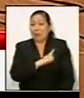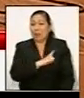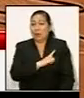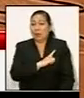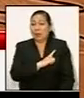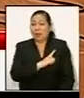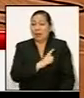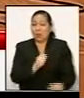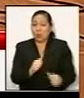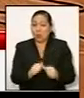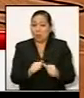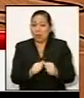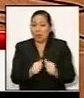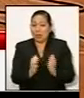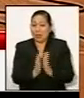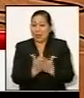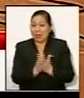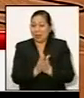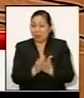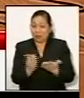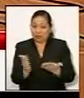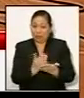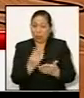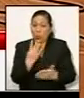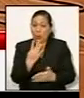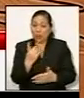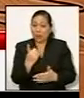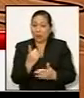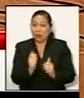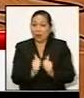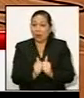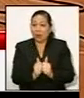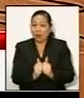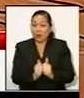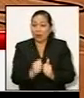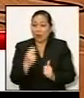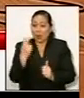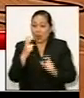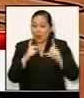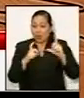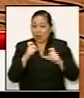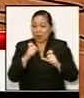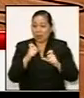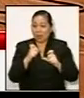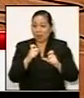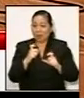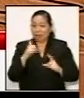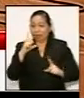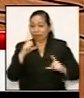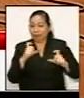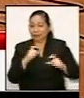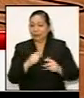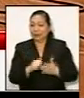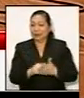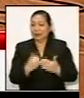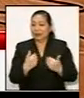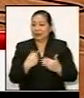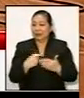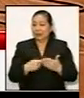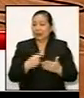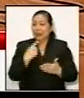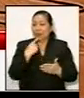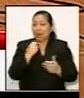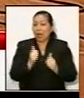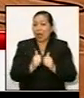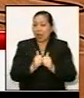41 dice acompaña su gesto oral con gestos y movimientos lo que debería decir